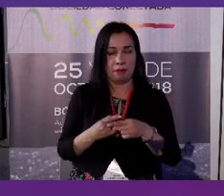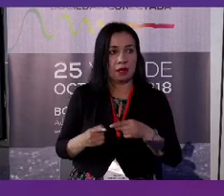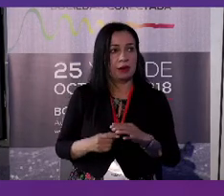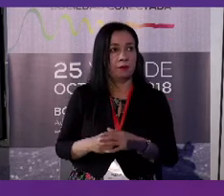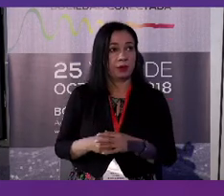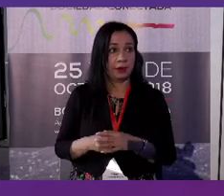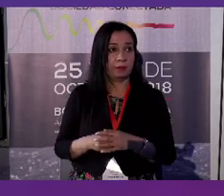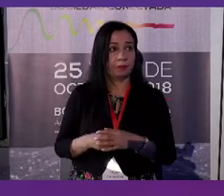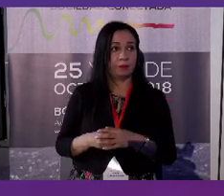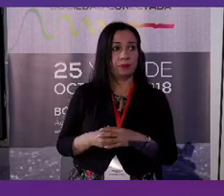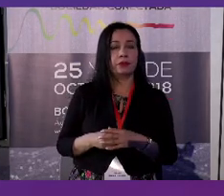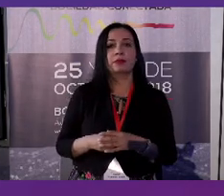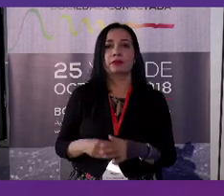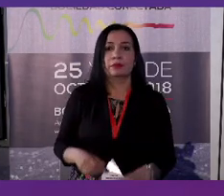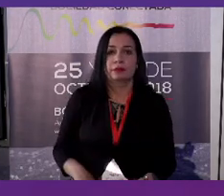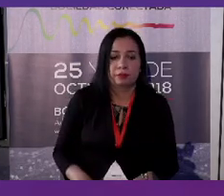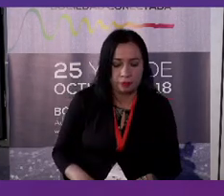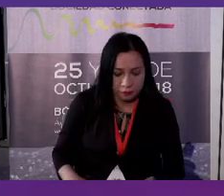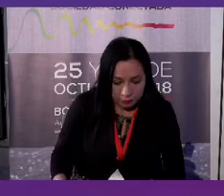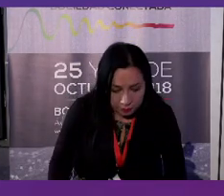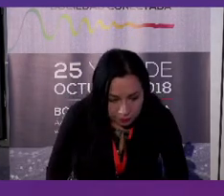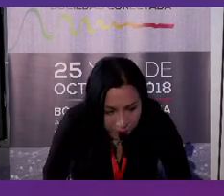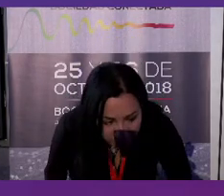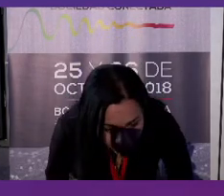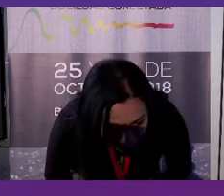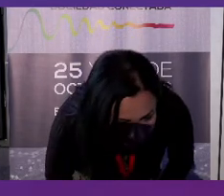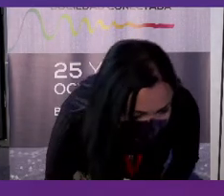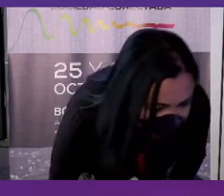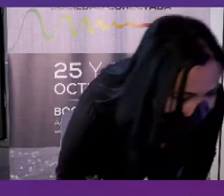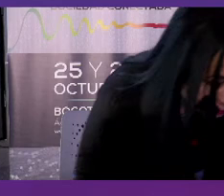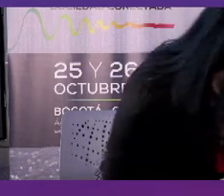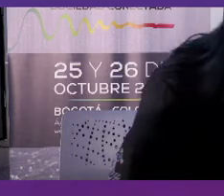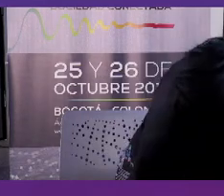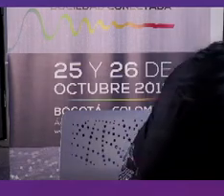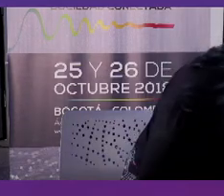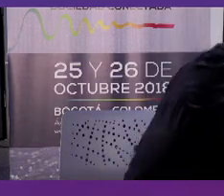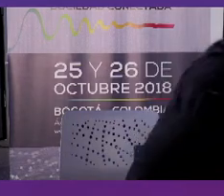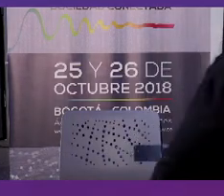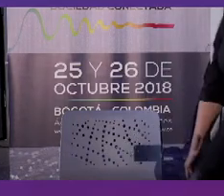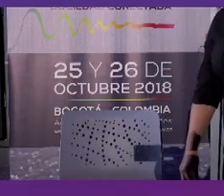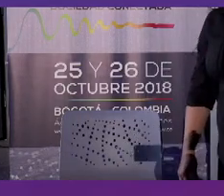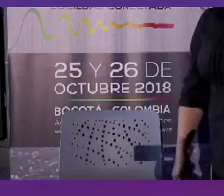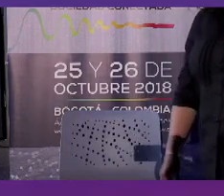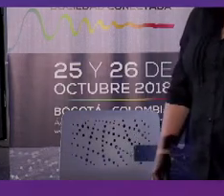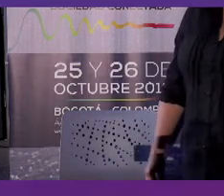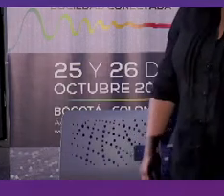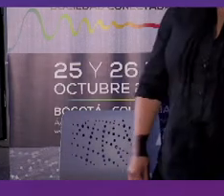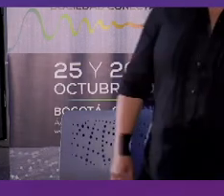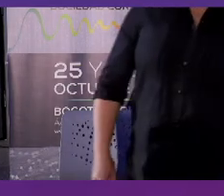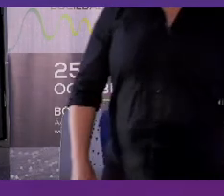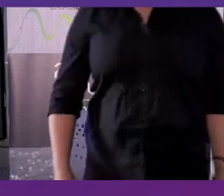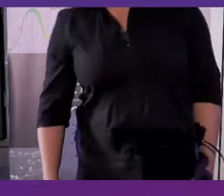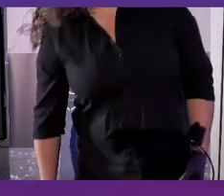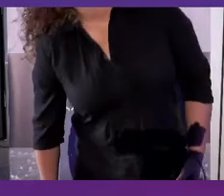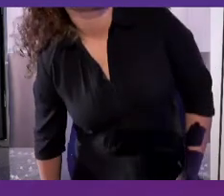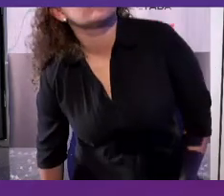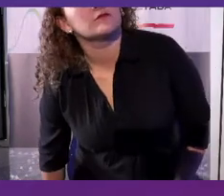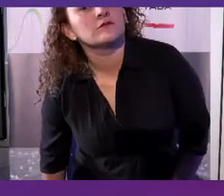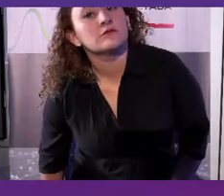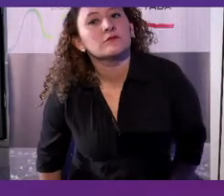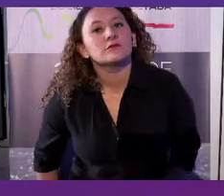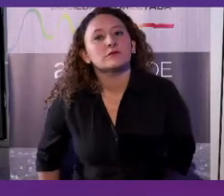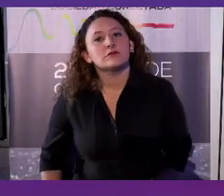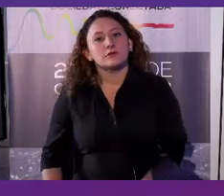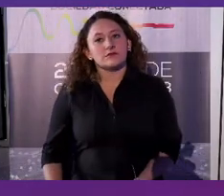tenemos un grupo importante de países. Luego, en la parte baja, es el uso de bandas de frecuencia que ya fueron identificadas